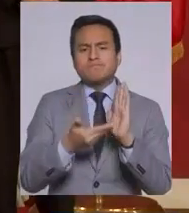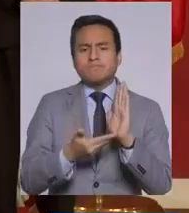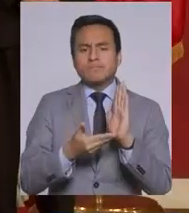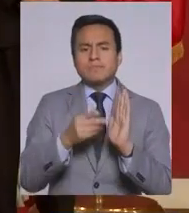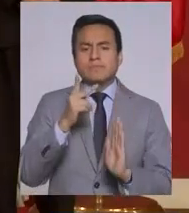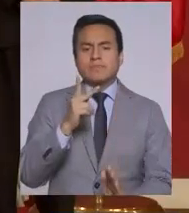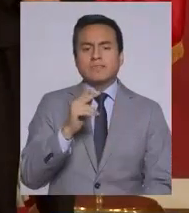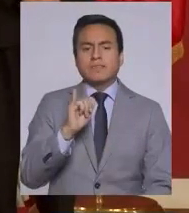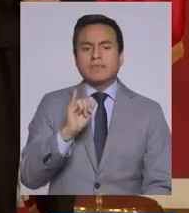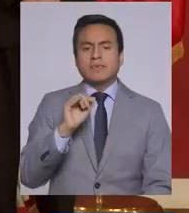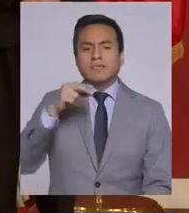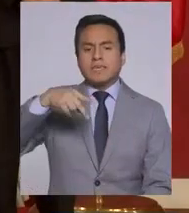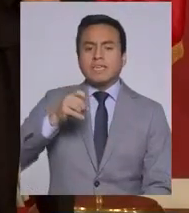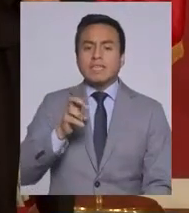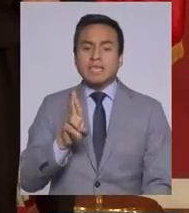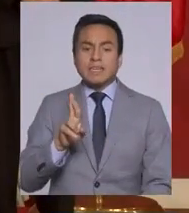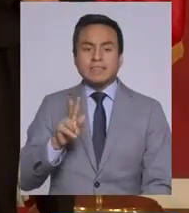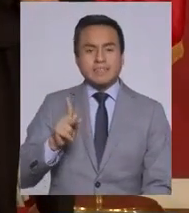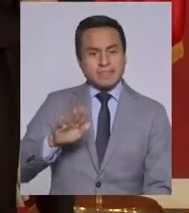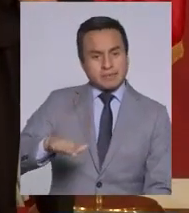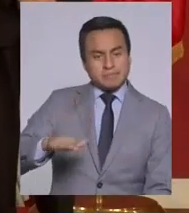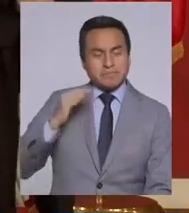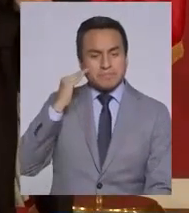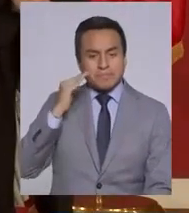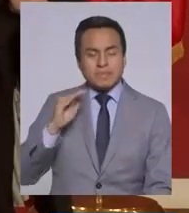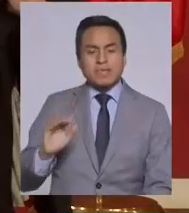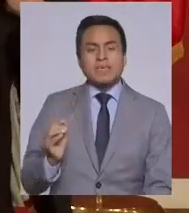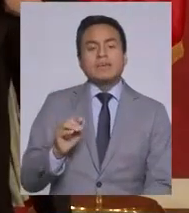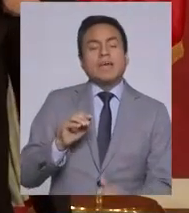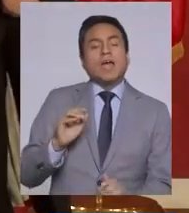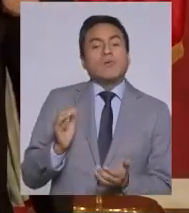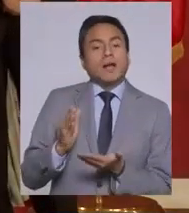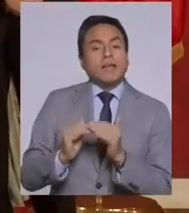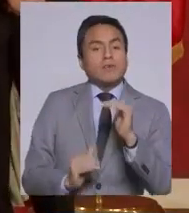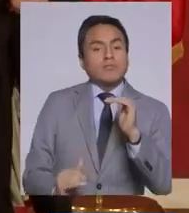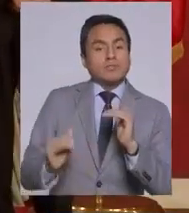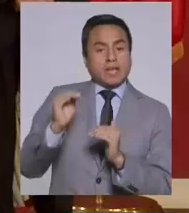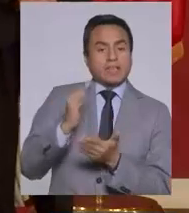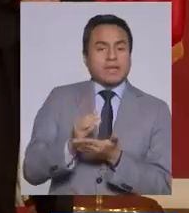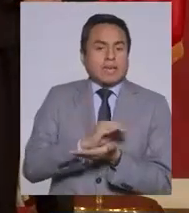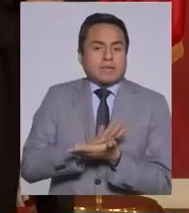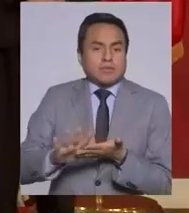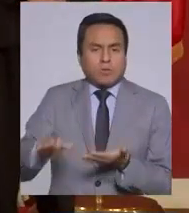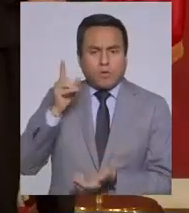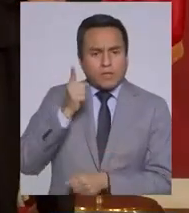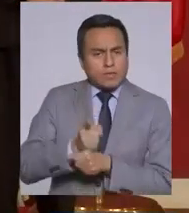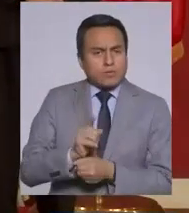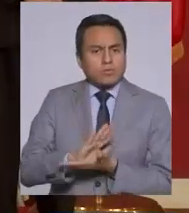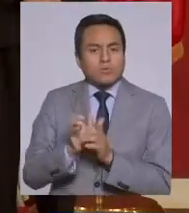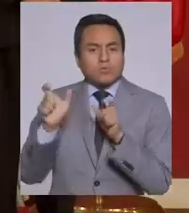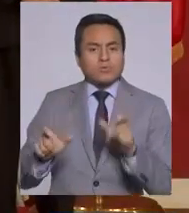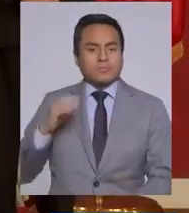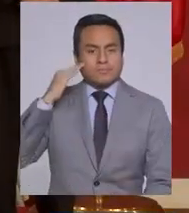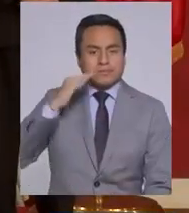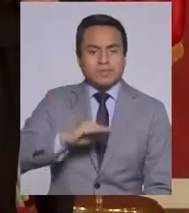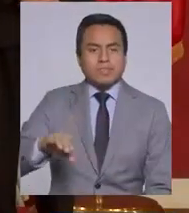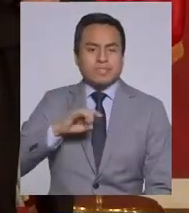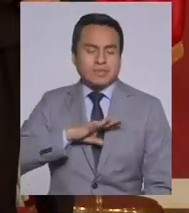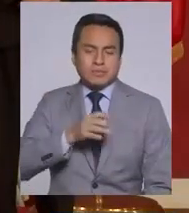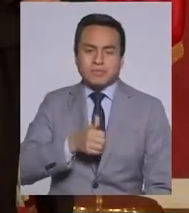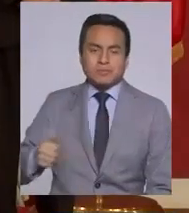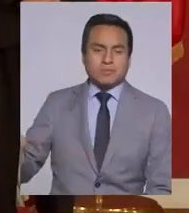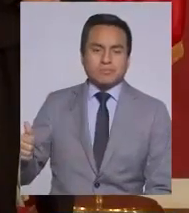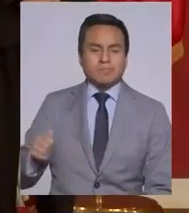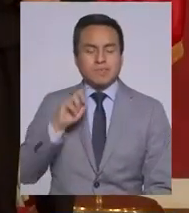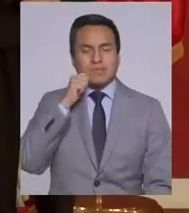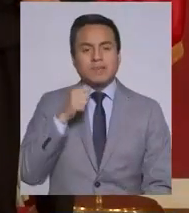kinder como un nivel educacional gratuito y obligatorio para todos los niños de Chile, extendiendo